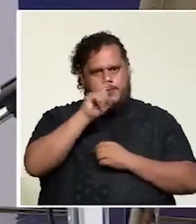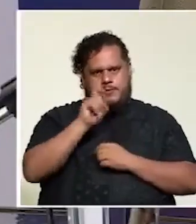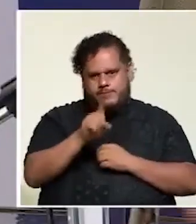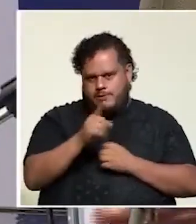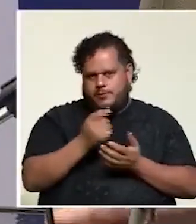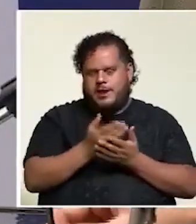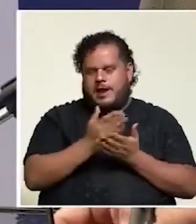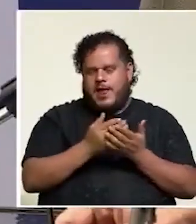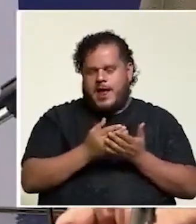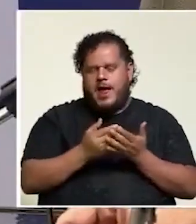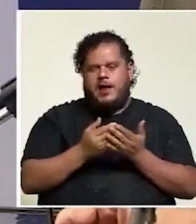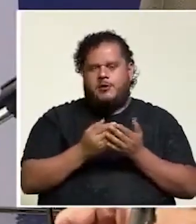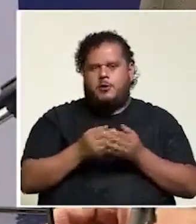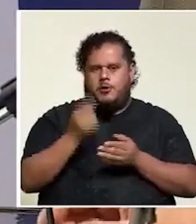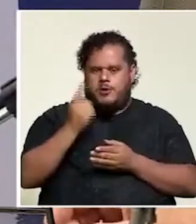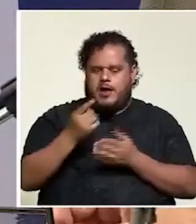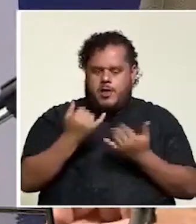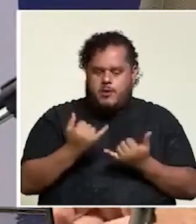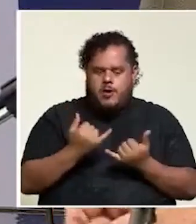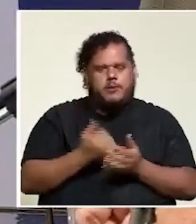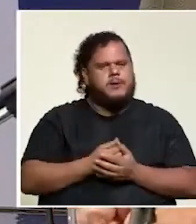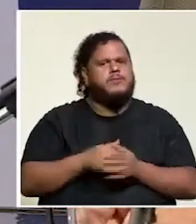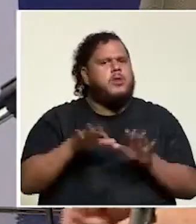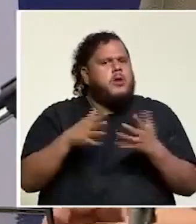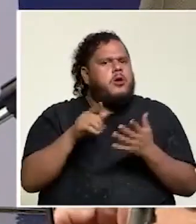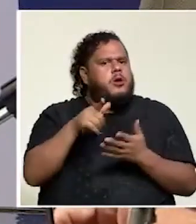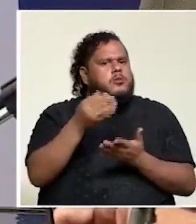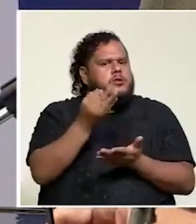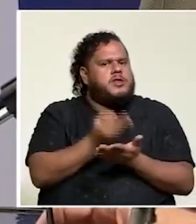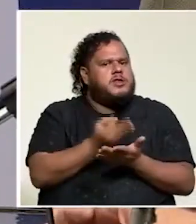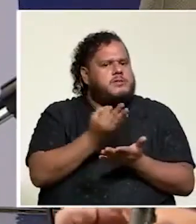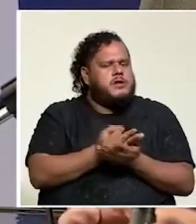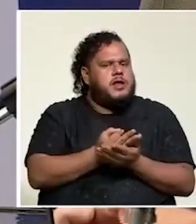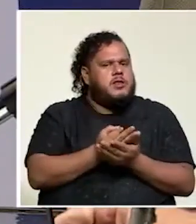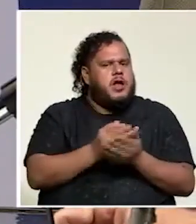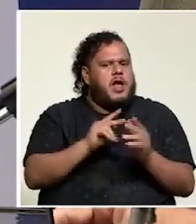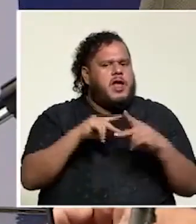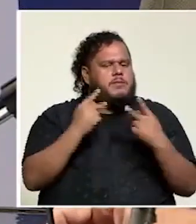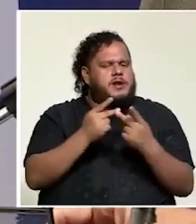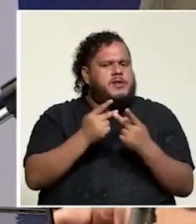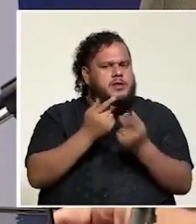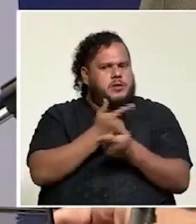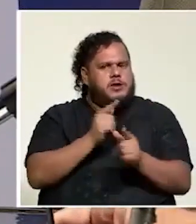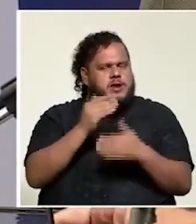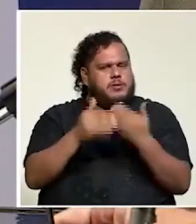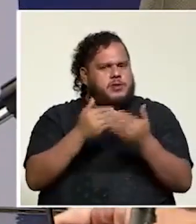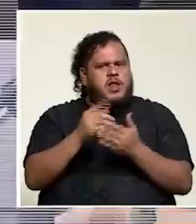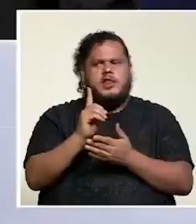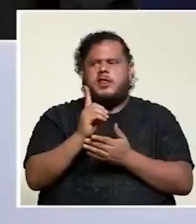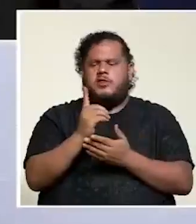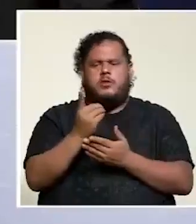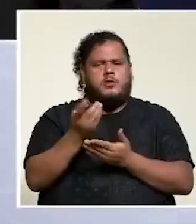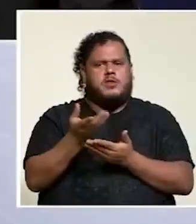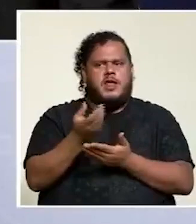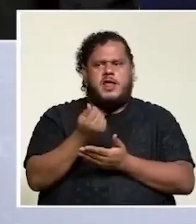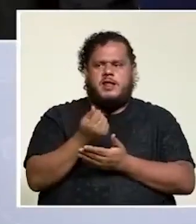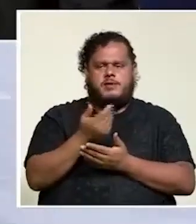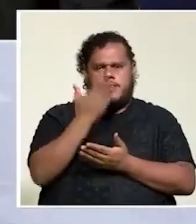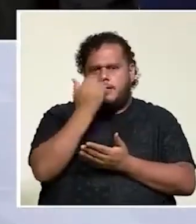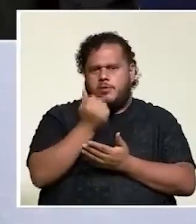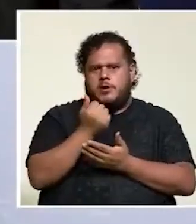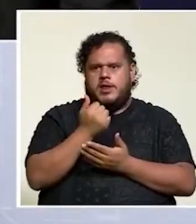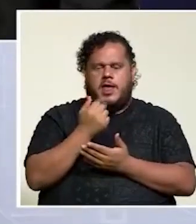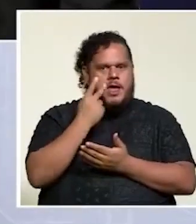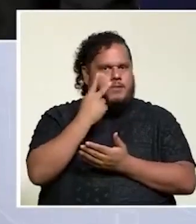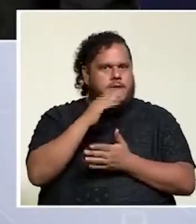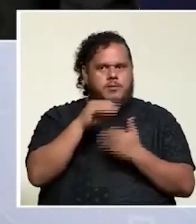obligada en este contexto actual. ¿Cómo se financia el Partido Liberal Progresista? ¿De dónde está saliendo el dinero? Porque vemos